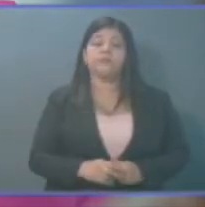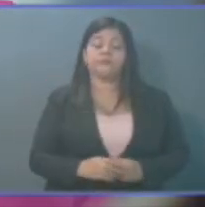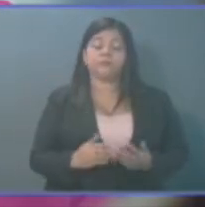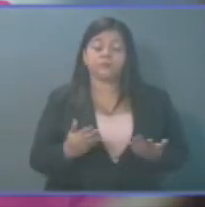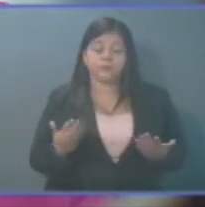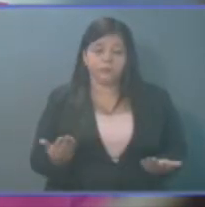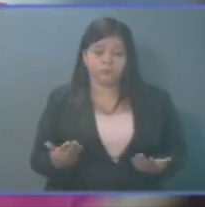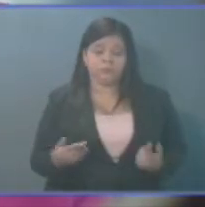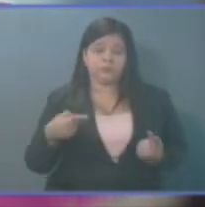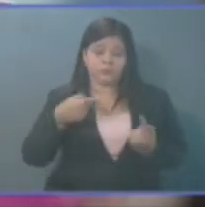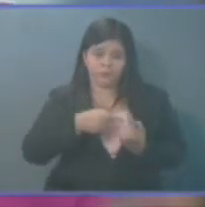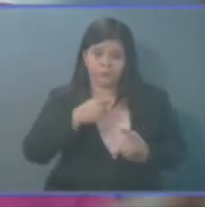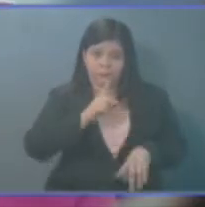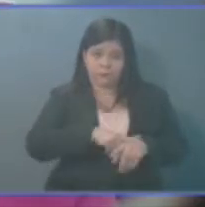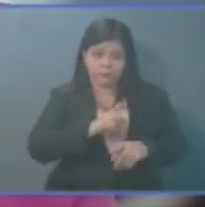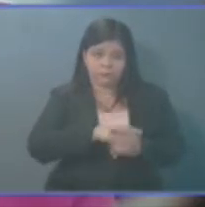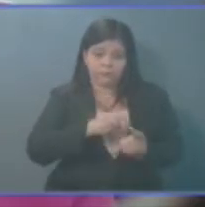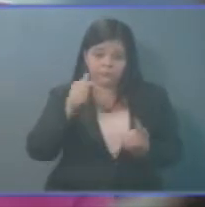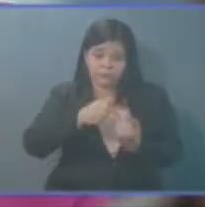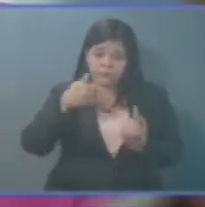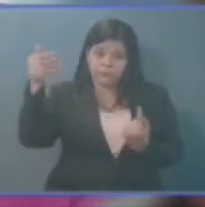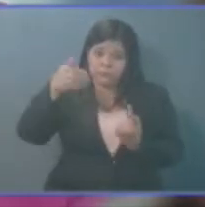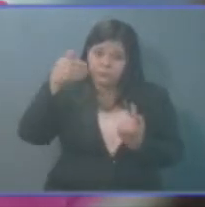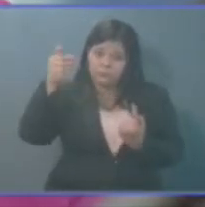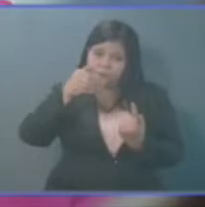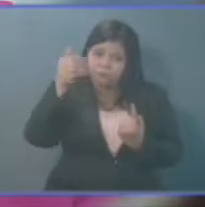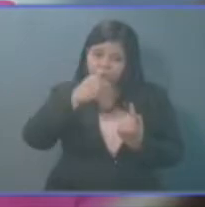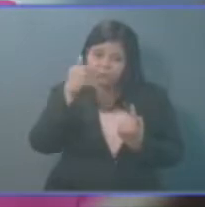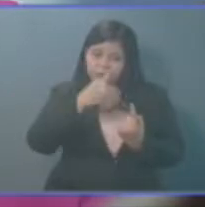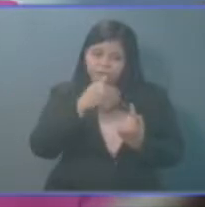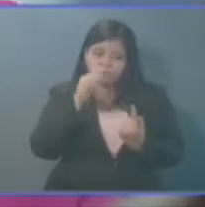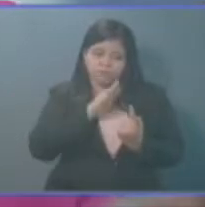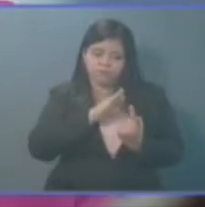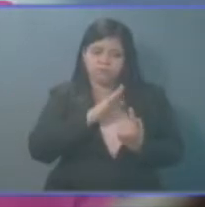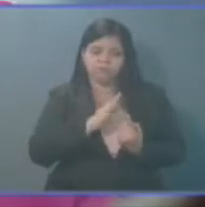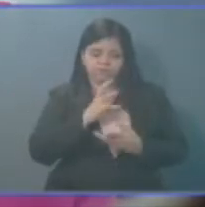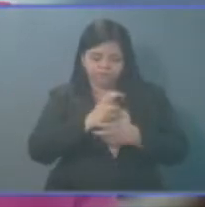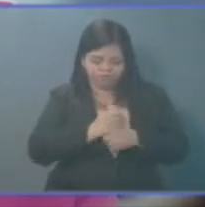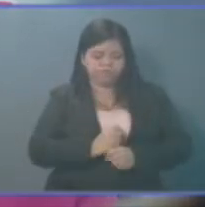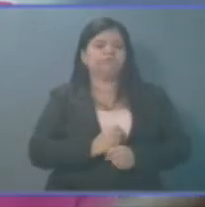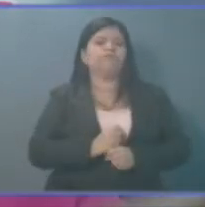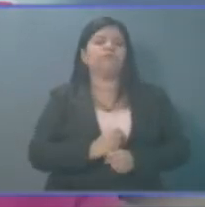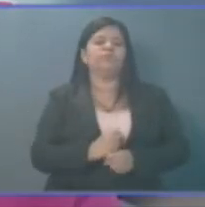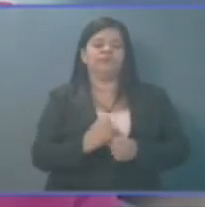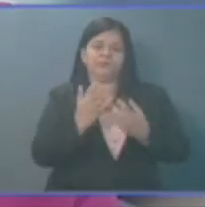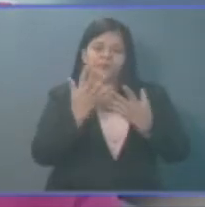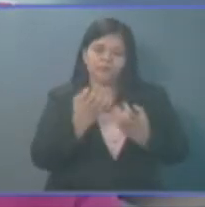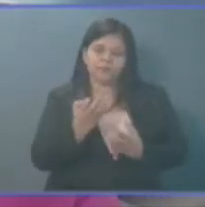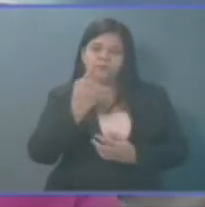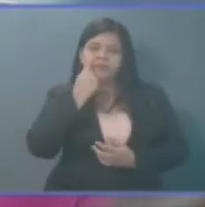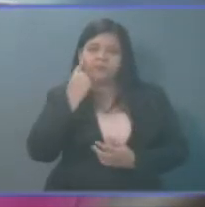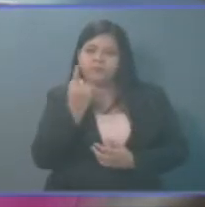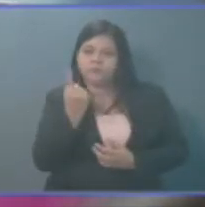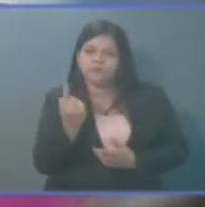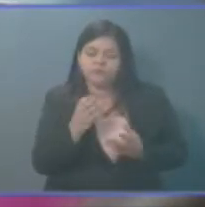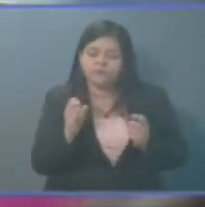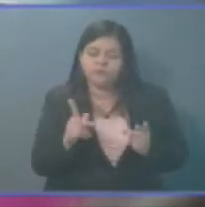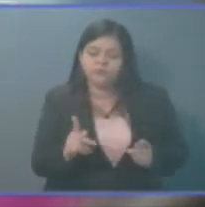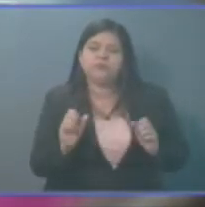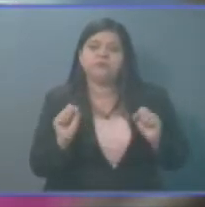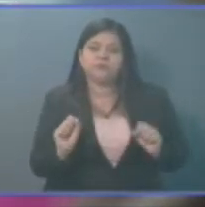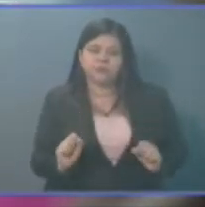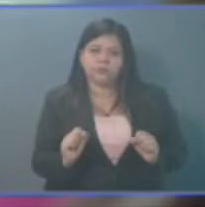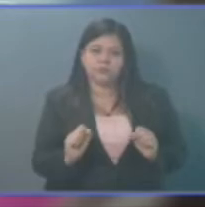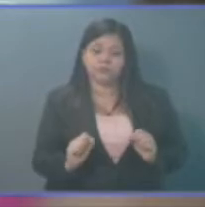durante su formación sacerdotal creció su convicción de buscar la oportunidad de